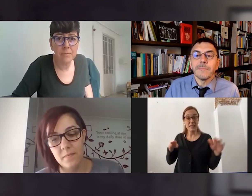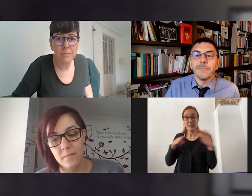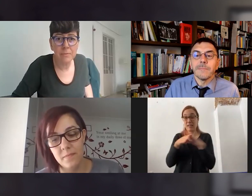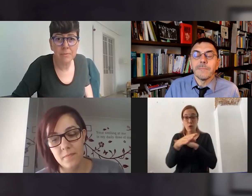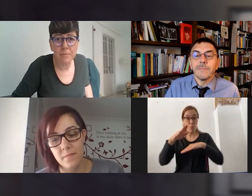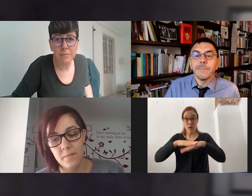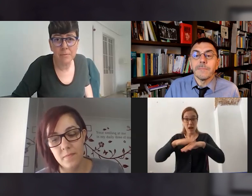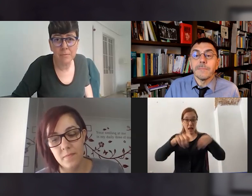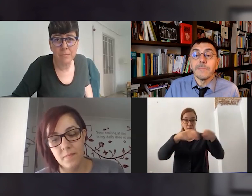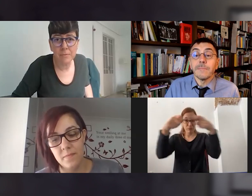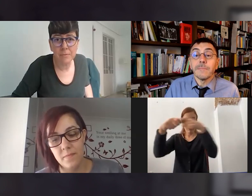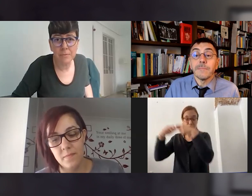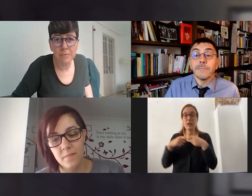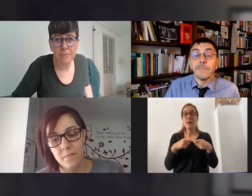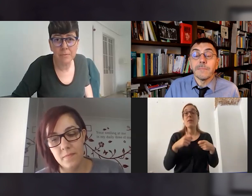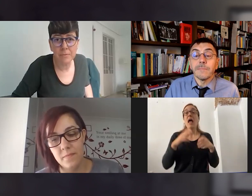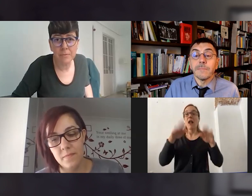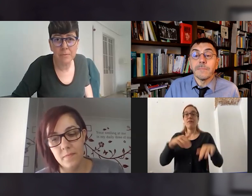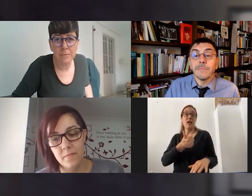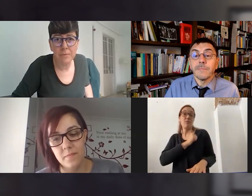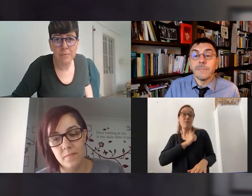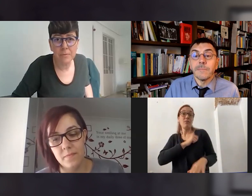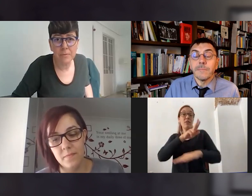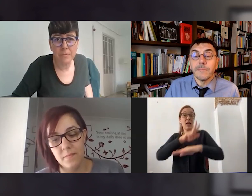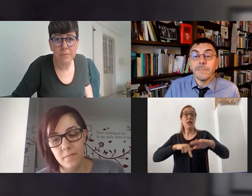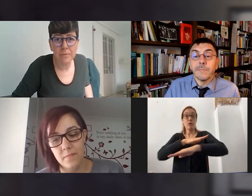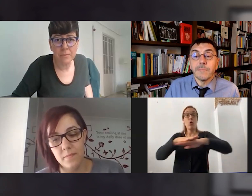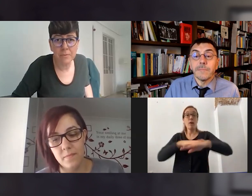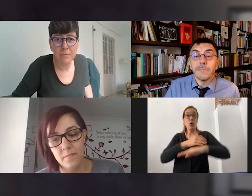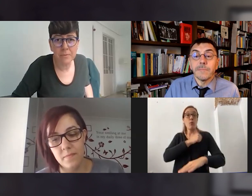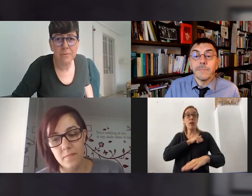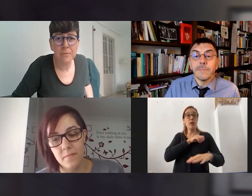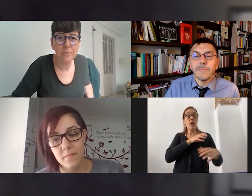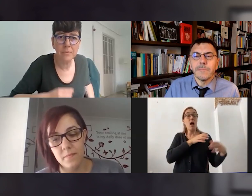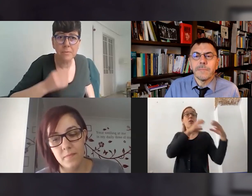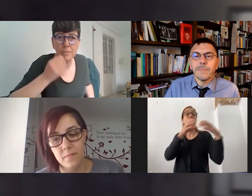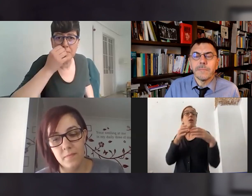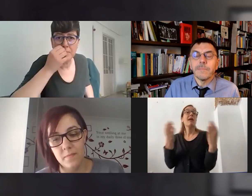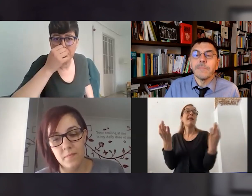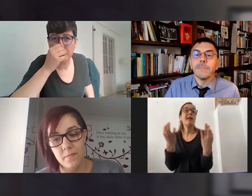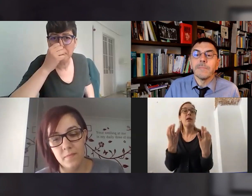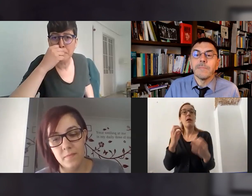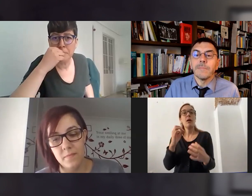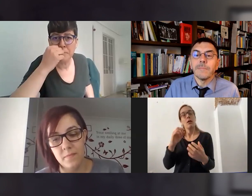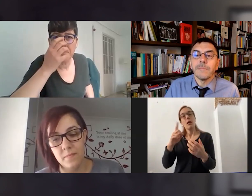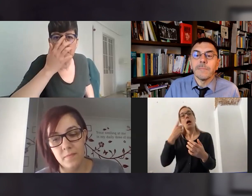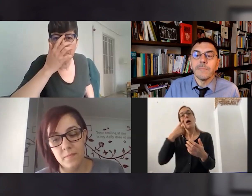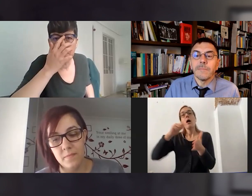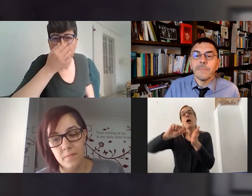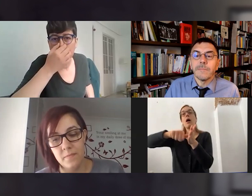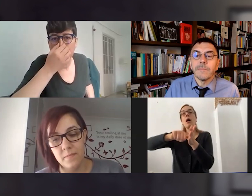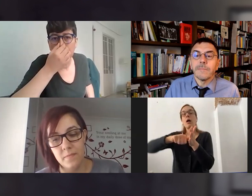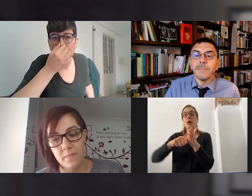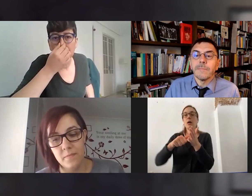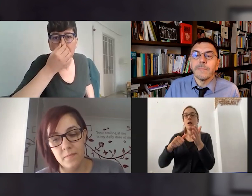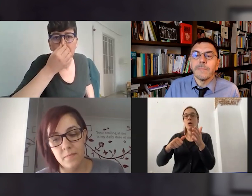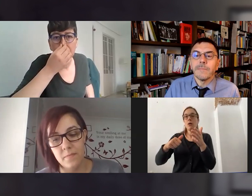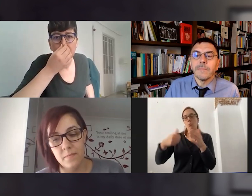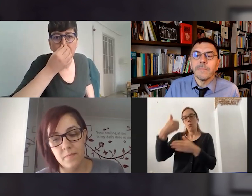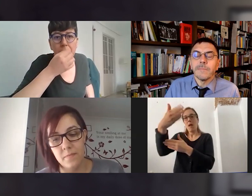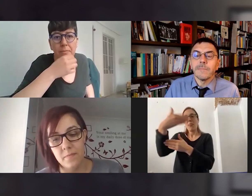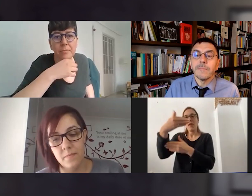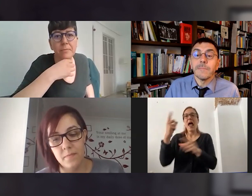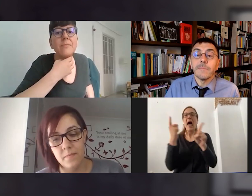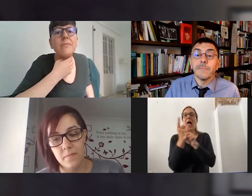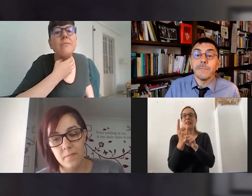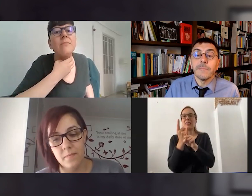la policía en ese momento, ordenada por la delegación del gobierno del Partido Popular, se dedicó a identificar a los chavales que llevaban una bandera antifa. Fui a preguntar